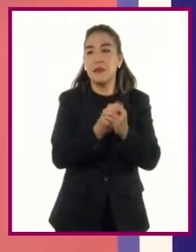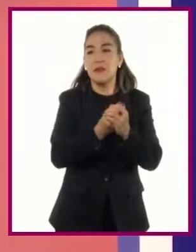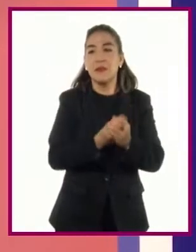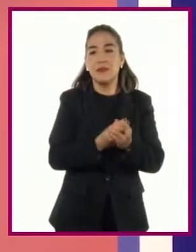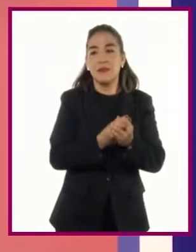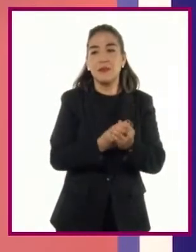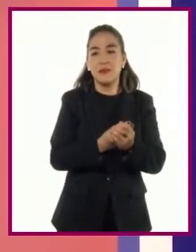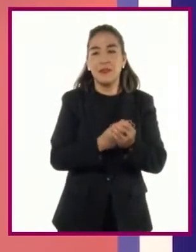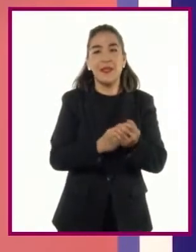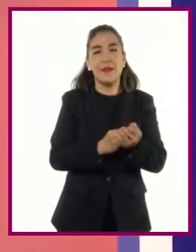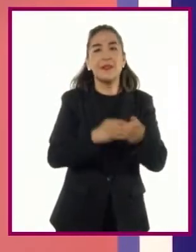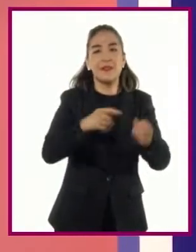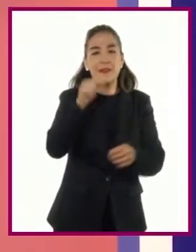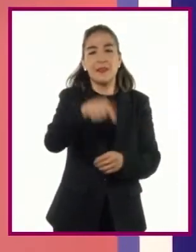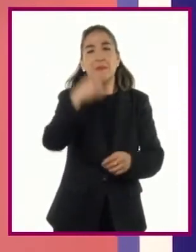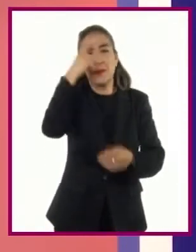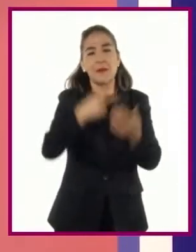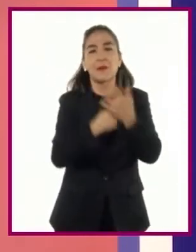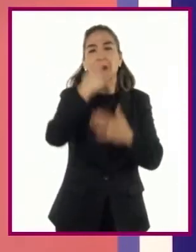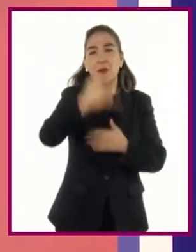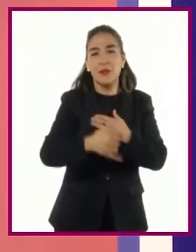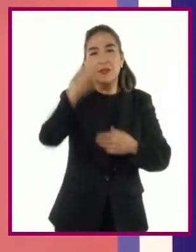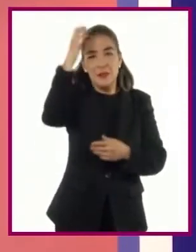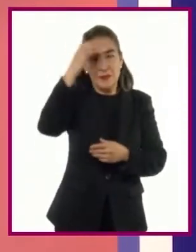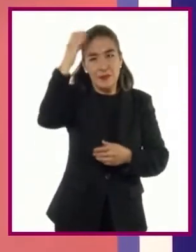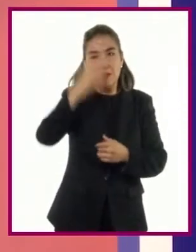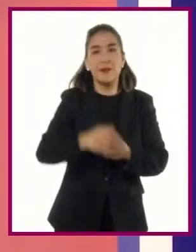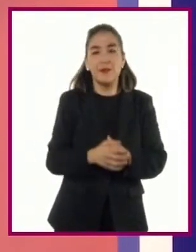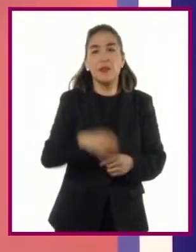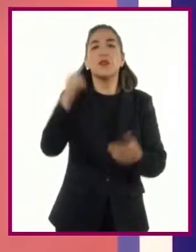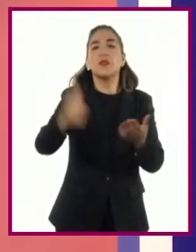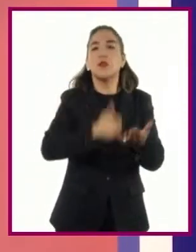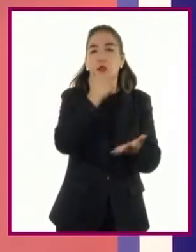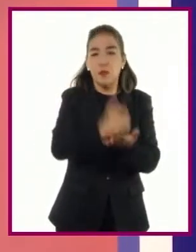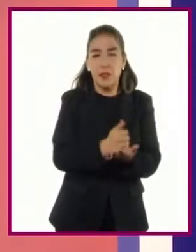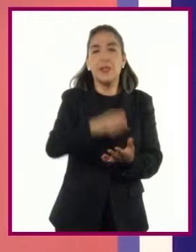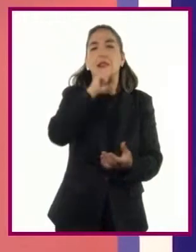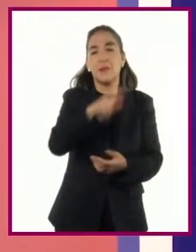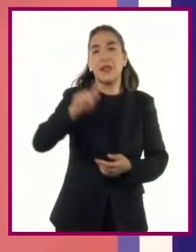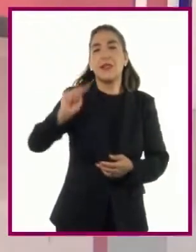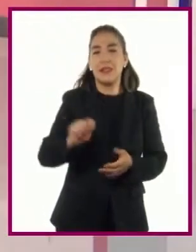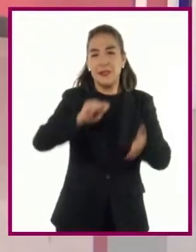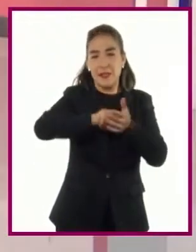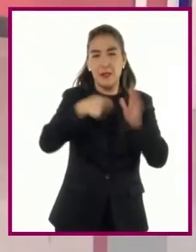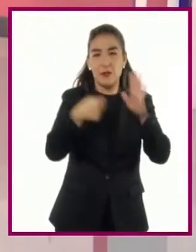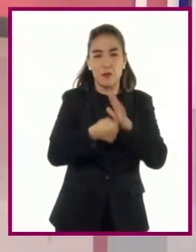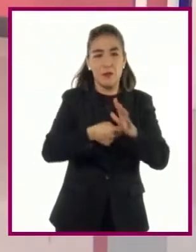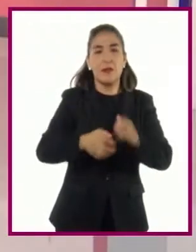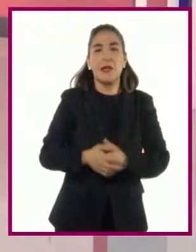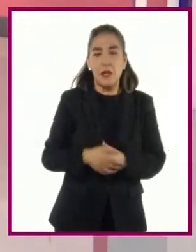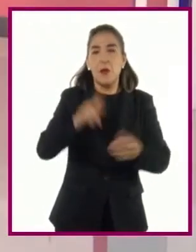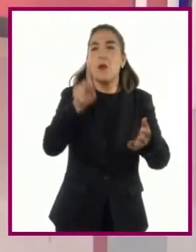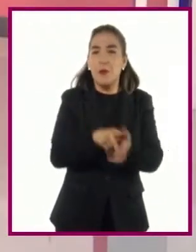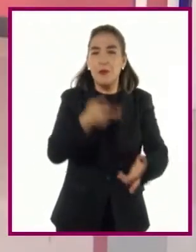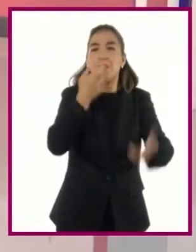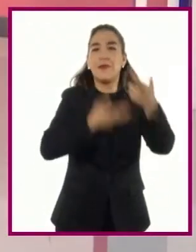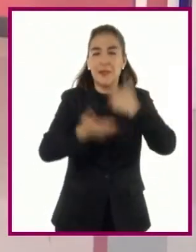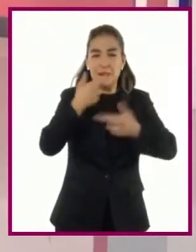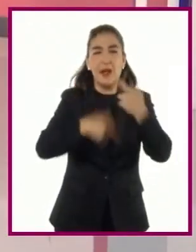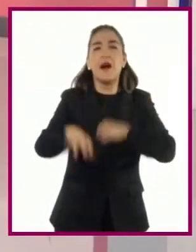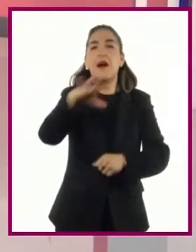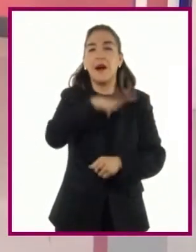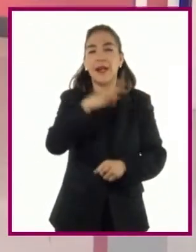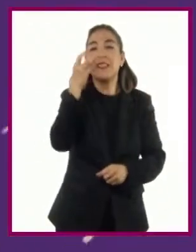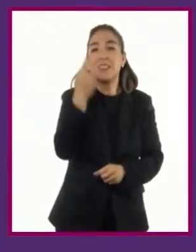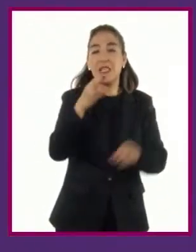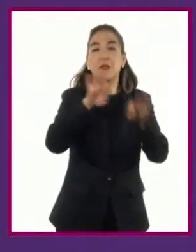los 3 tipos de proyecto: científico, ciudadano y tecnológico. Retomemos. Existen